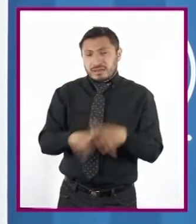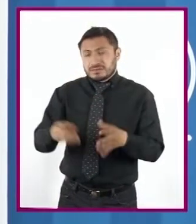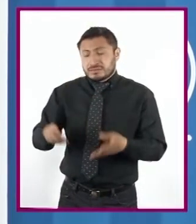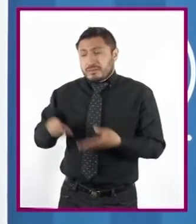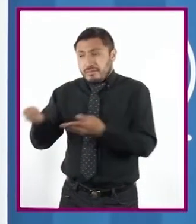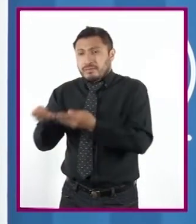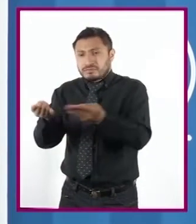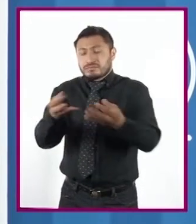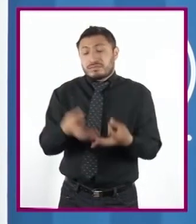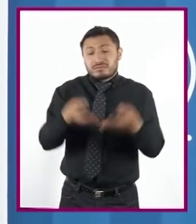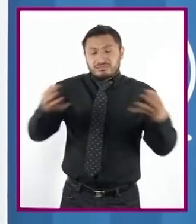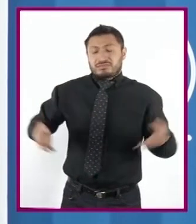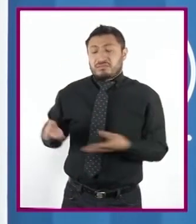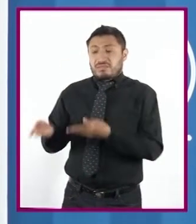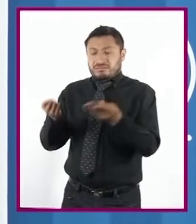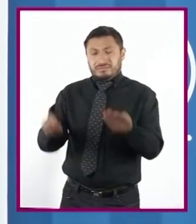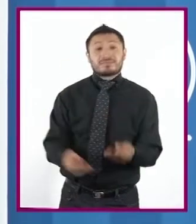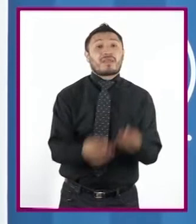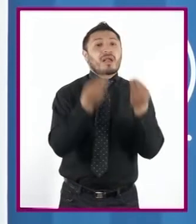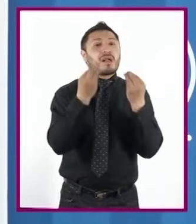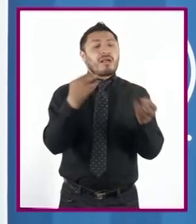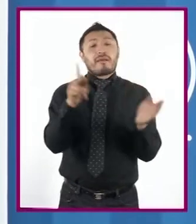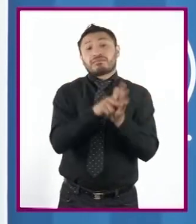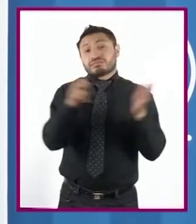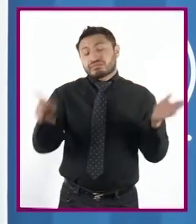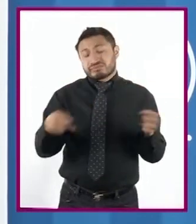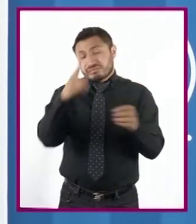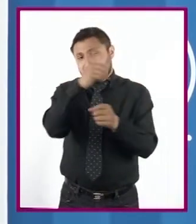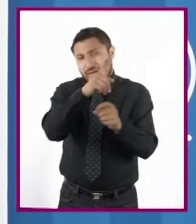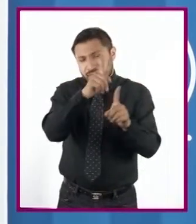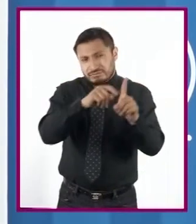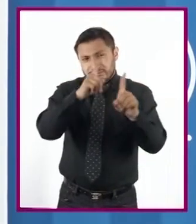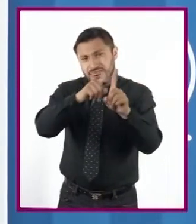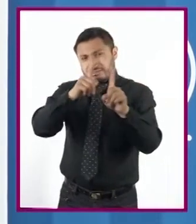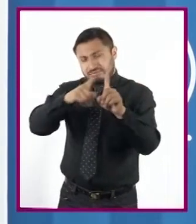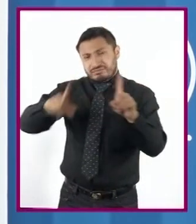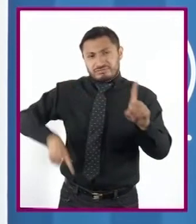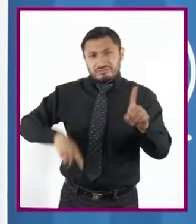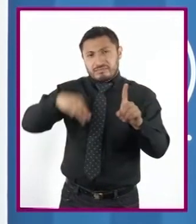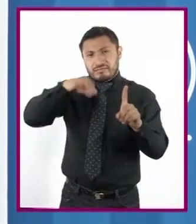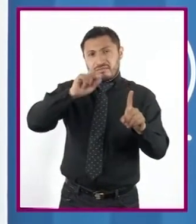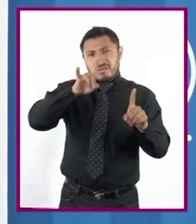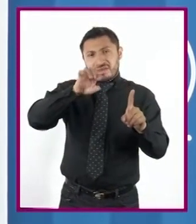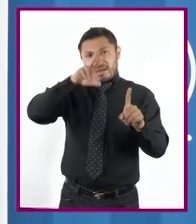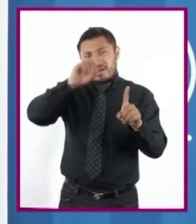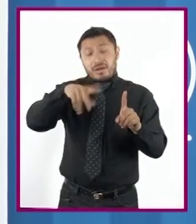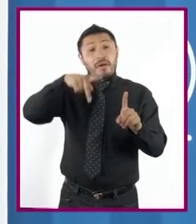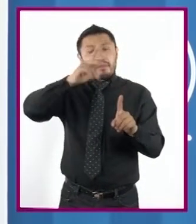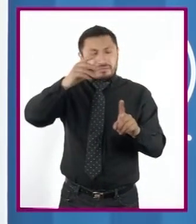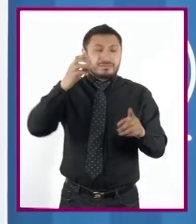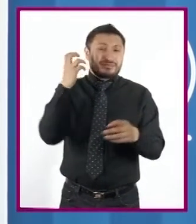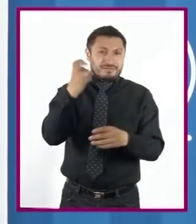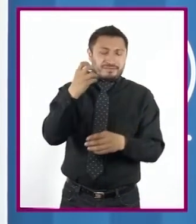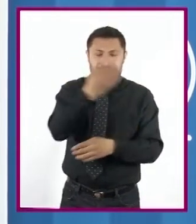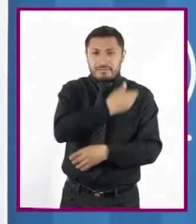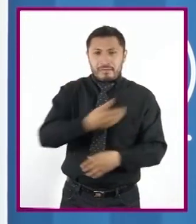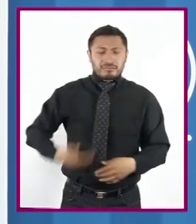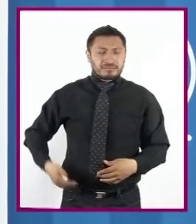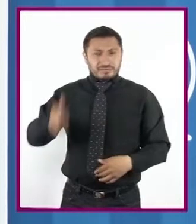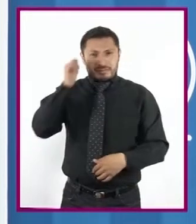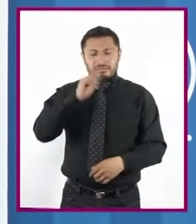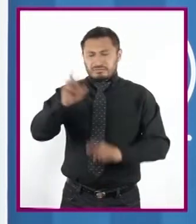tierras. La mayoría de la prensa fue muy crítica del gobierno de Madero. Sin embargo, el entonces presidente siempre se